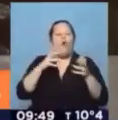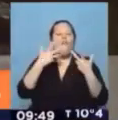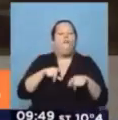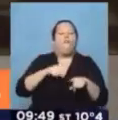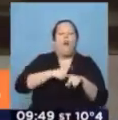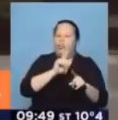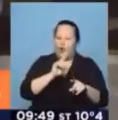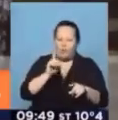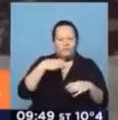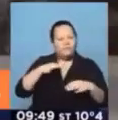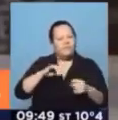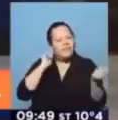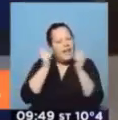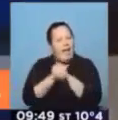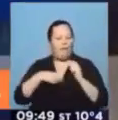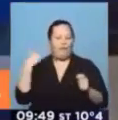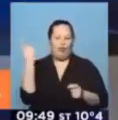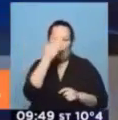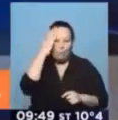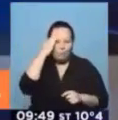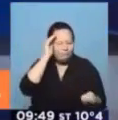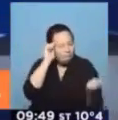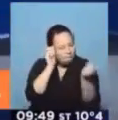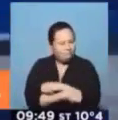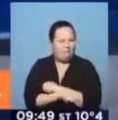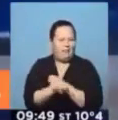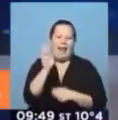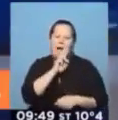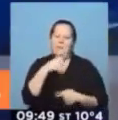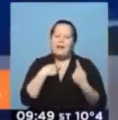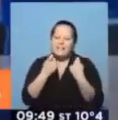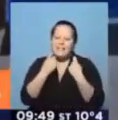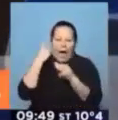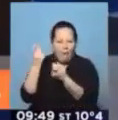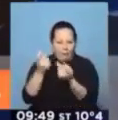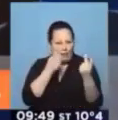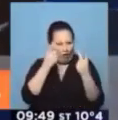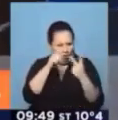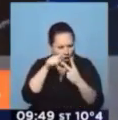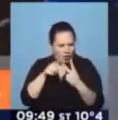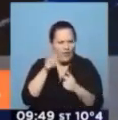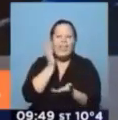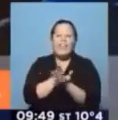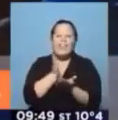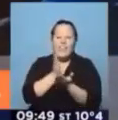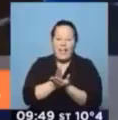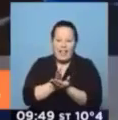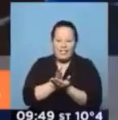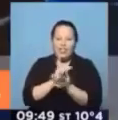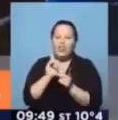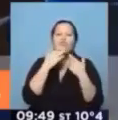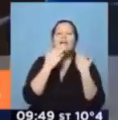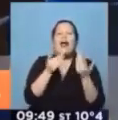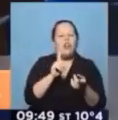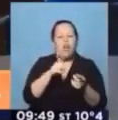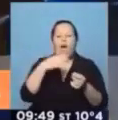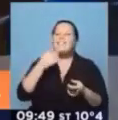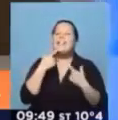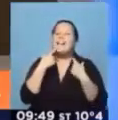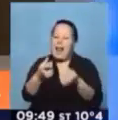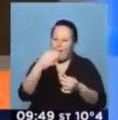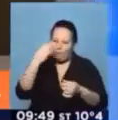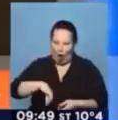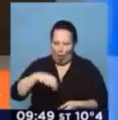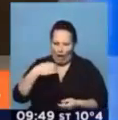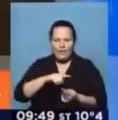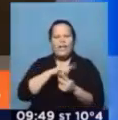sistema político. Bien. Necesitamos un cambio cultural. Yo lo creo. Las mujeres necesitamos aprender dos cosas, que los derechos no se agradecen, se exigen,